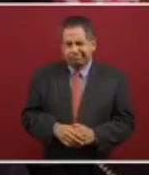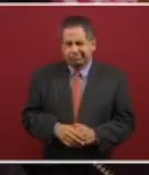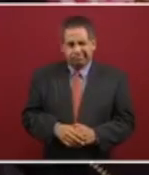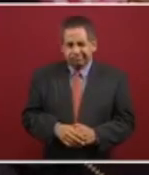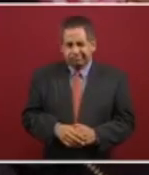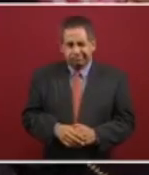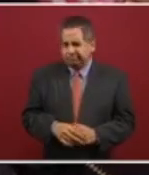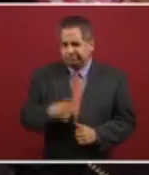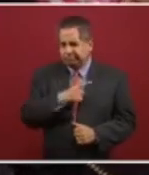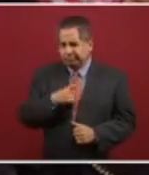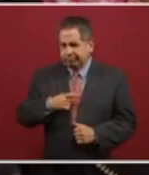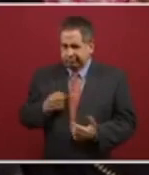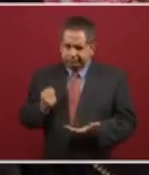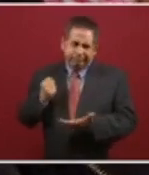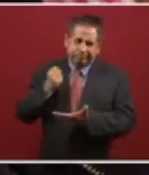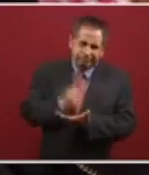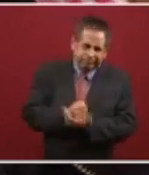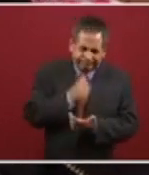no se debe de imponer nada,